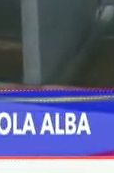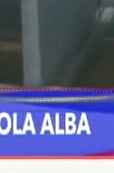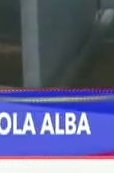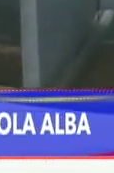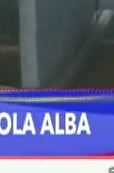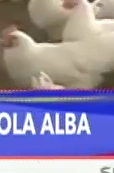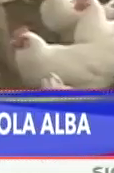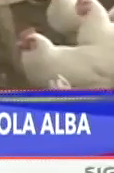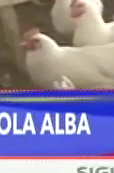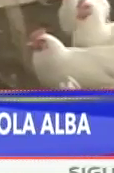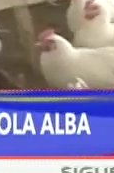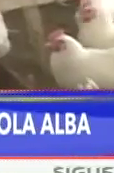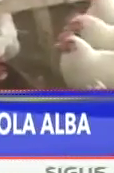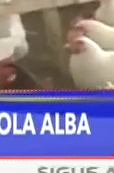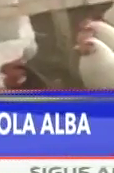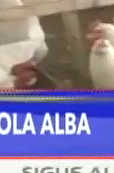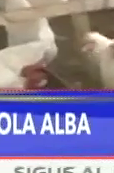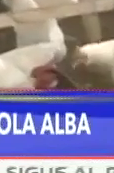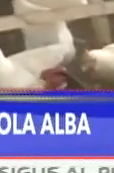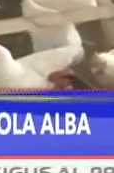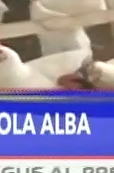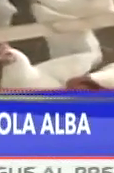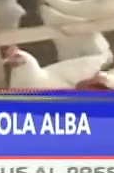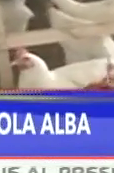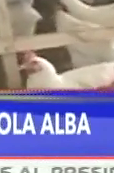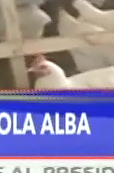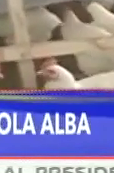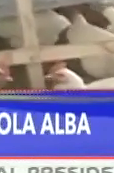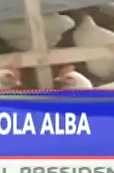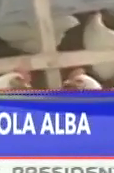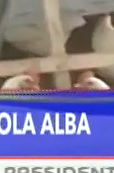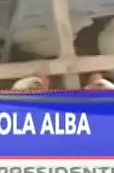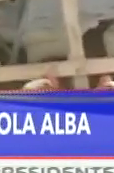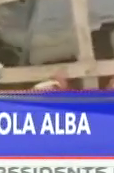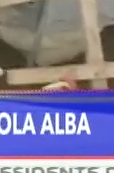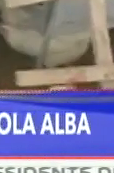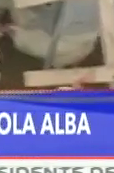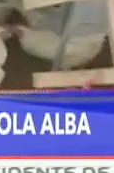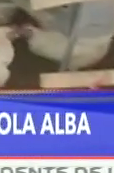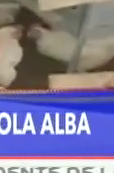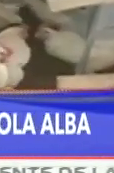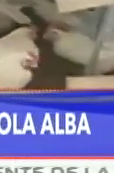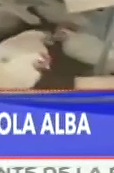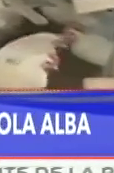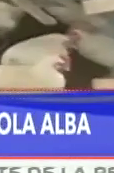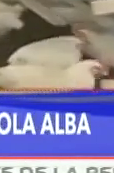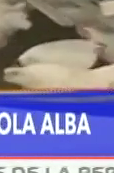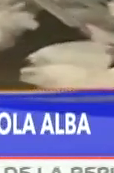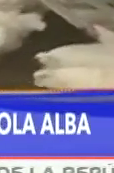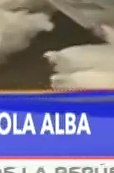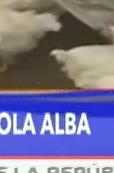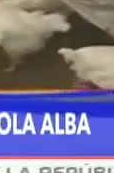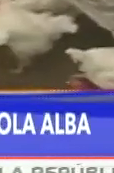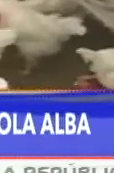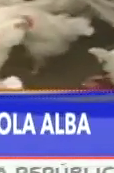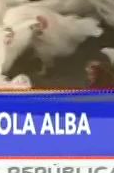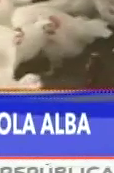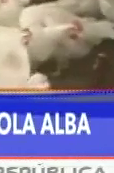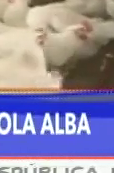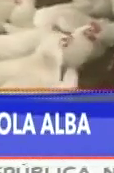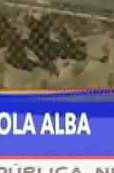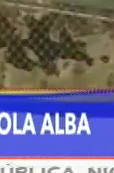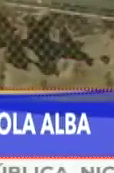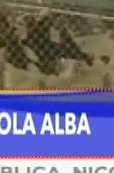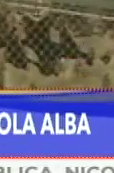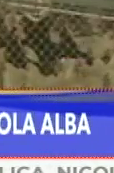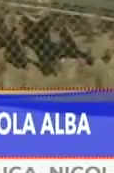haga el comentario como veterinario de Avícola El Alba. Buenas tardes, presidente. Bueno, rectificando lo que dice el ciudadano alcalde